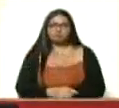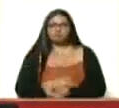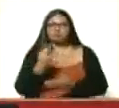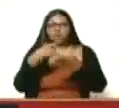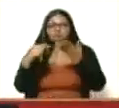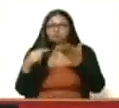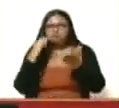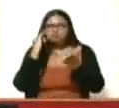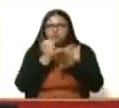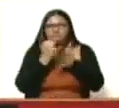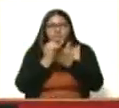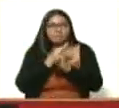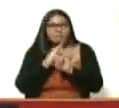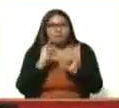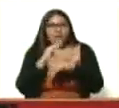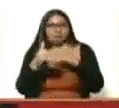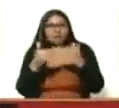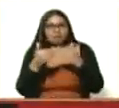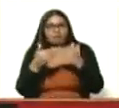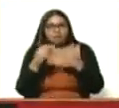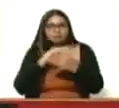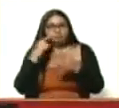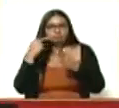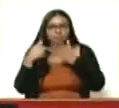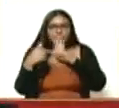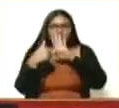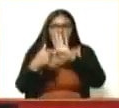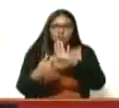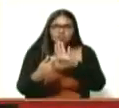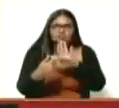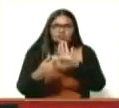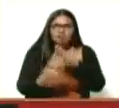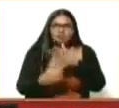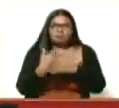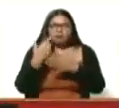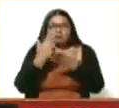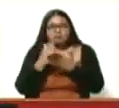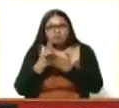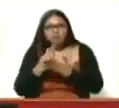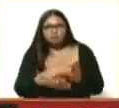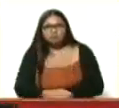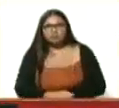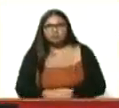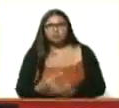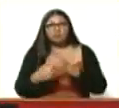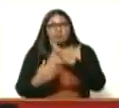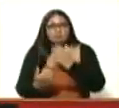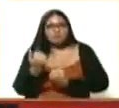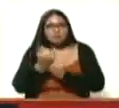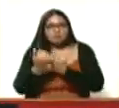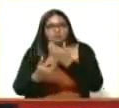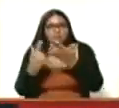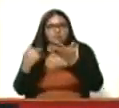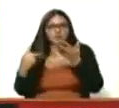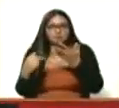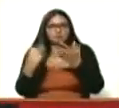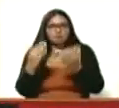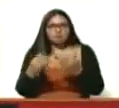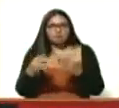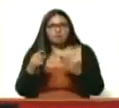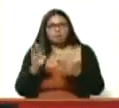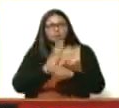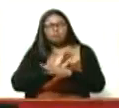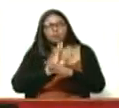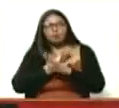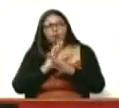pruebas y muchas cosas que están saliendo a la luz cada día que demuestran y refuerzan más su carácter